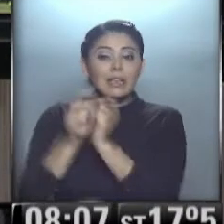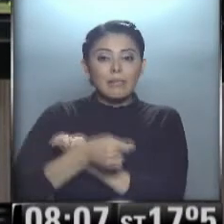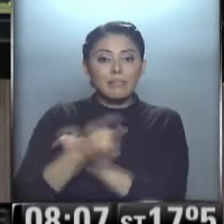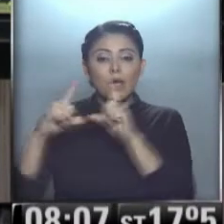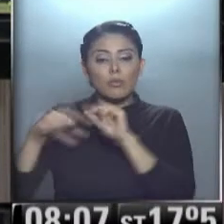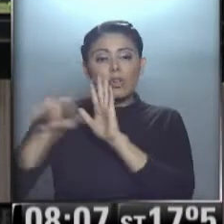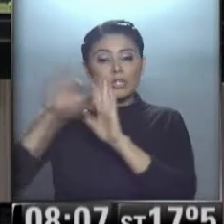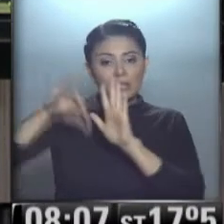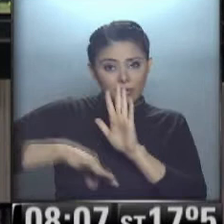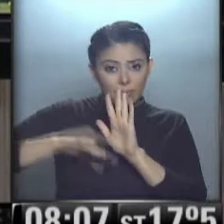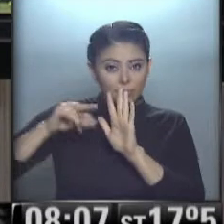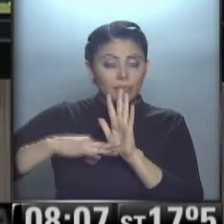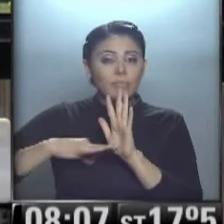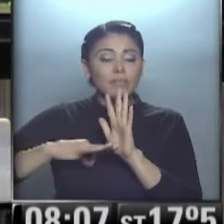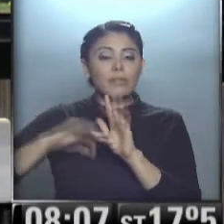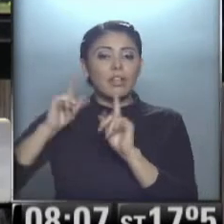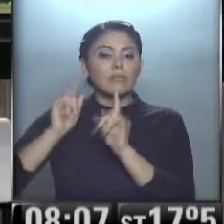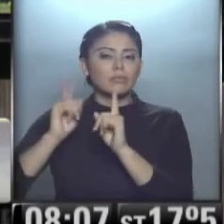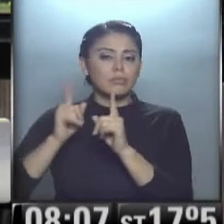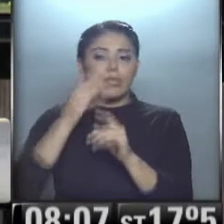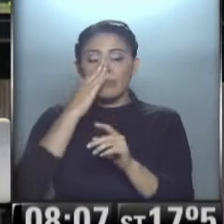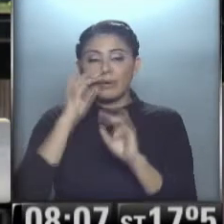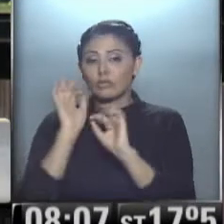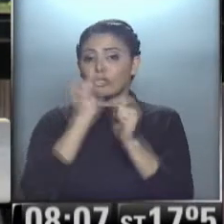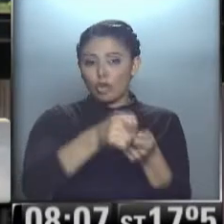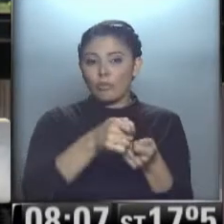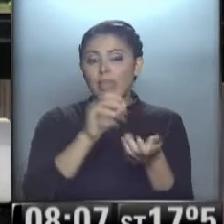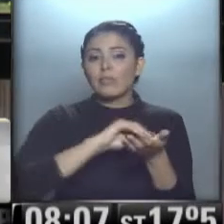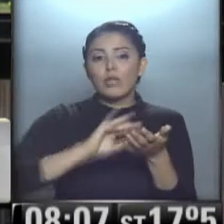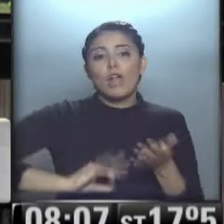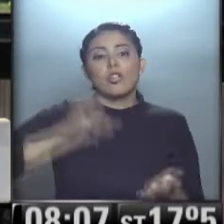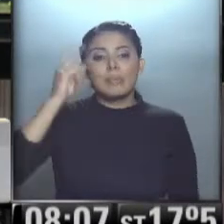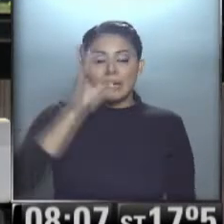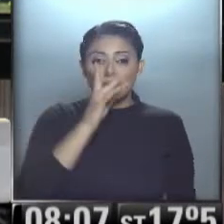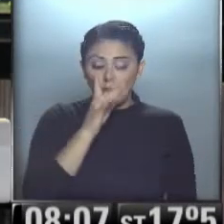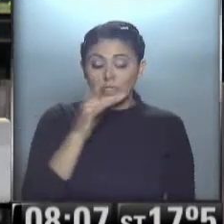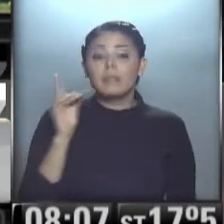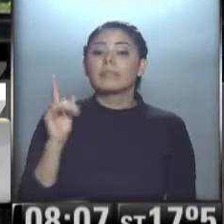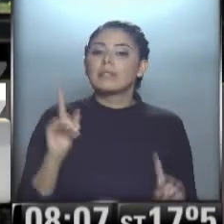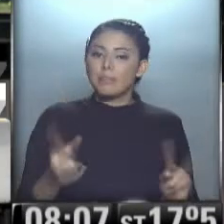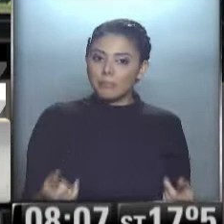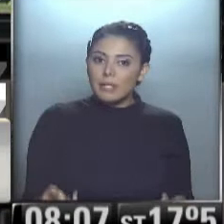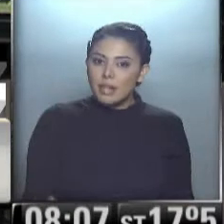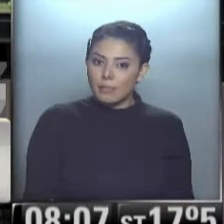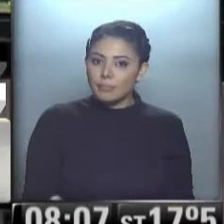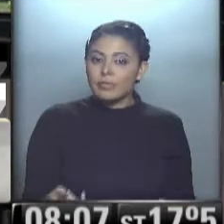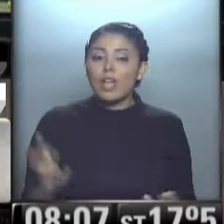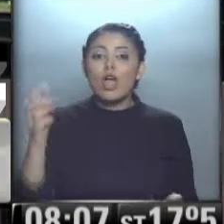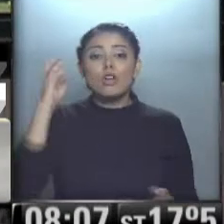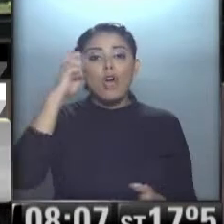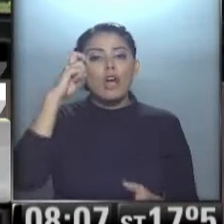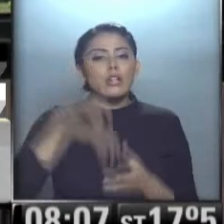el código civil que va a continuar trabajando si en la cámara de diputados a partir del año 2014 pero también qué pasó en el congreso